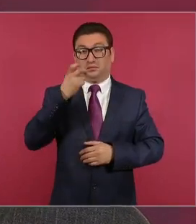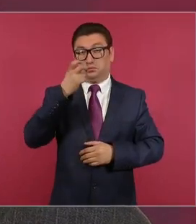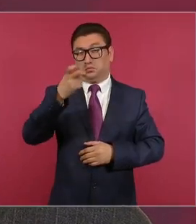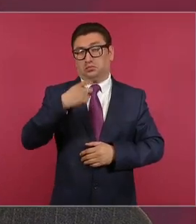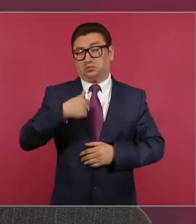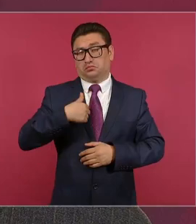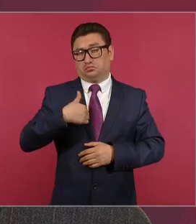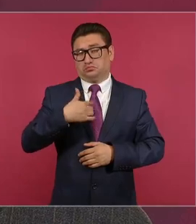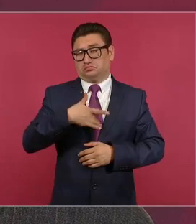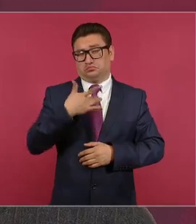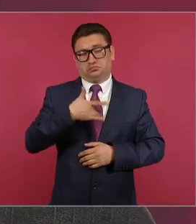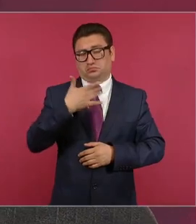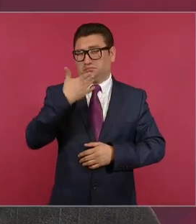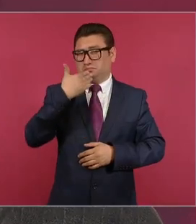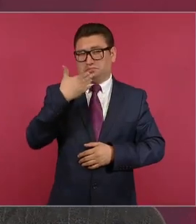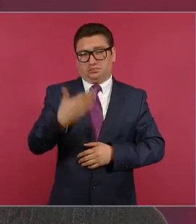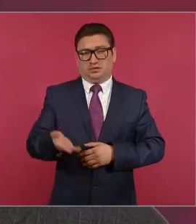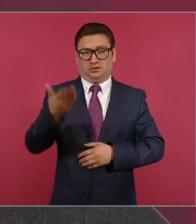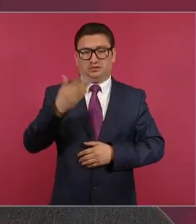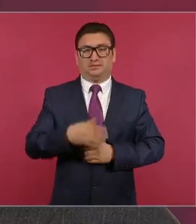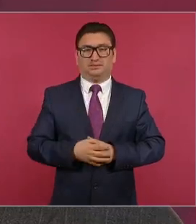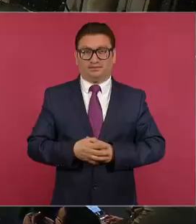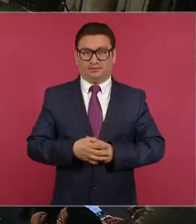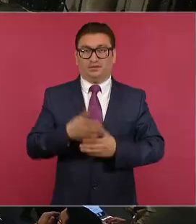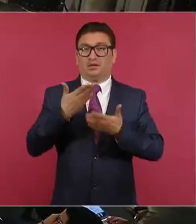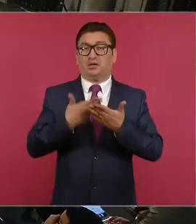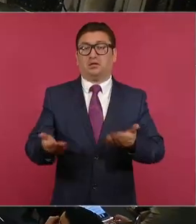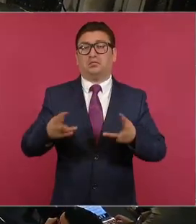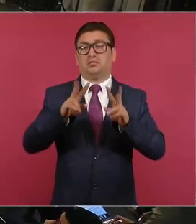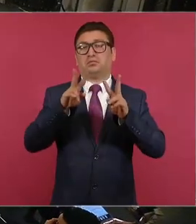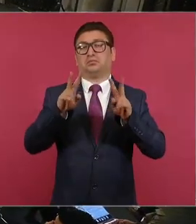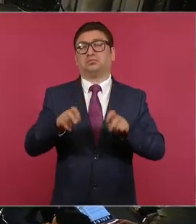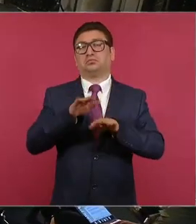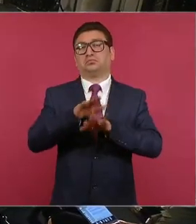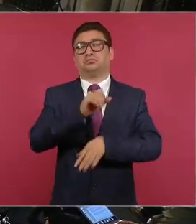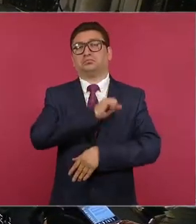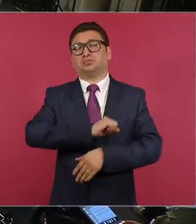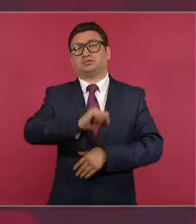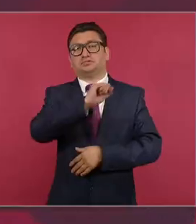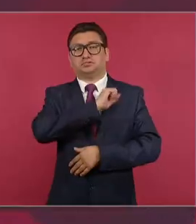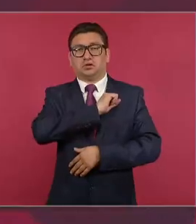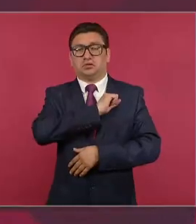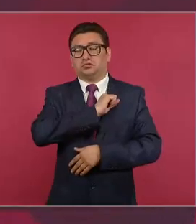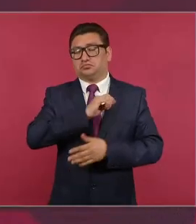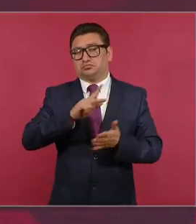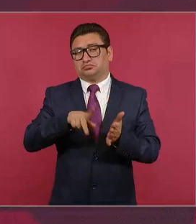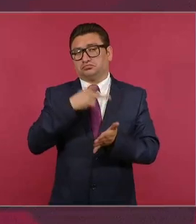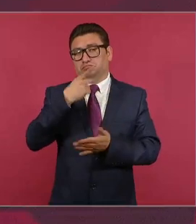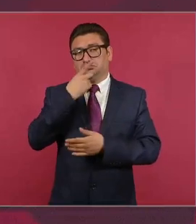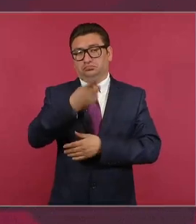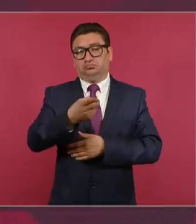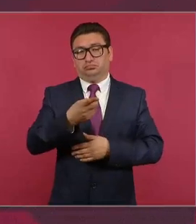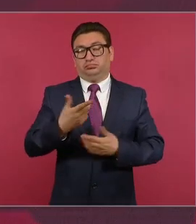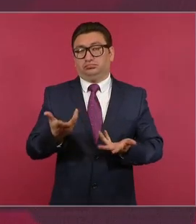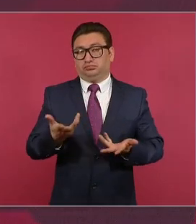bien. Y ahora, en cuanto a salud, pues repito lo que